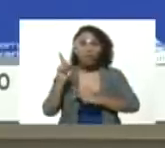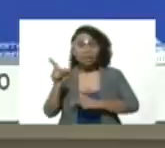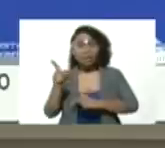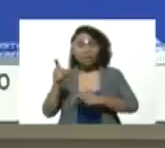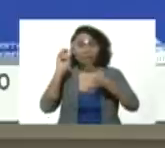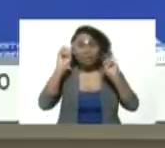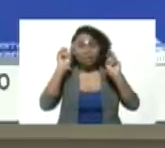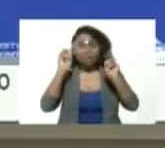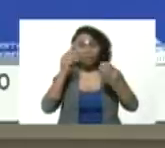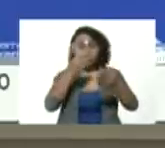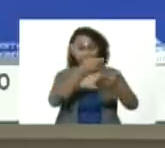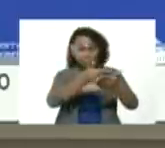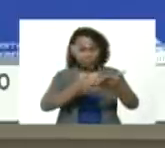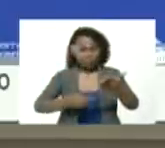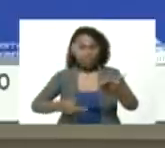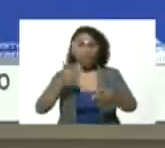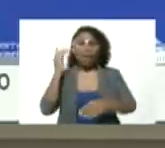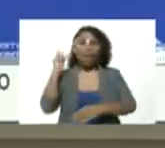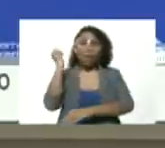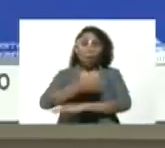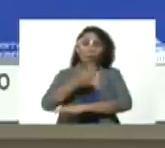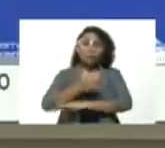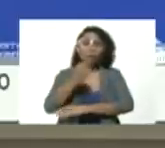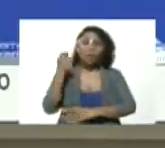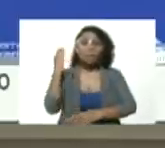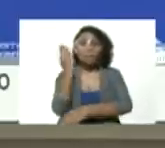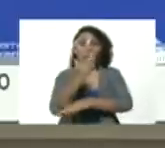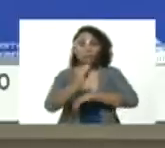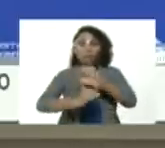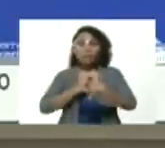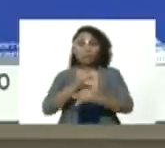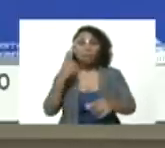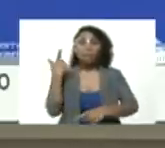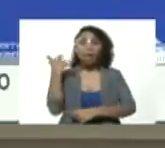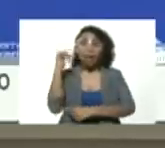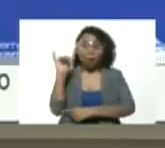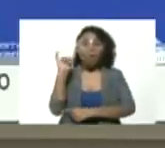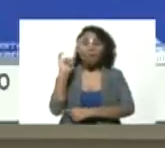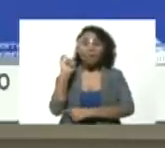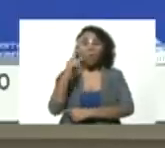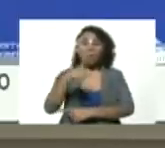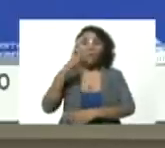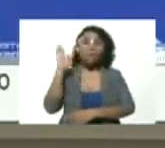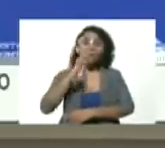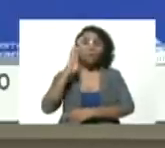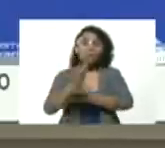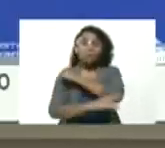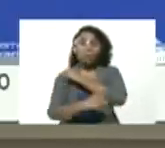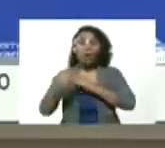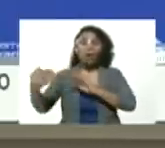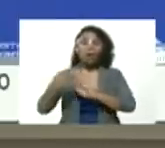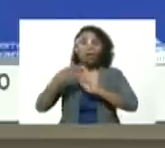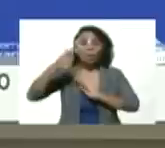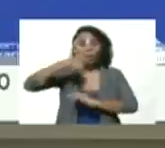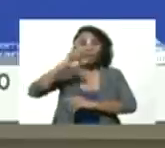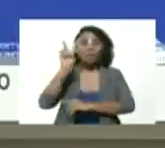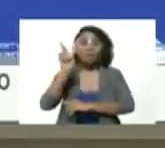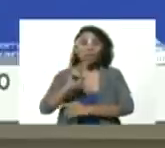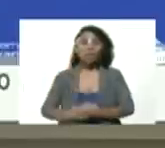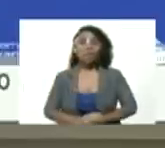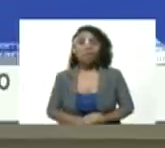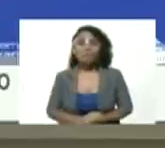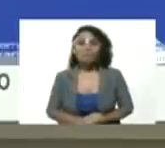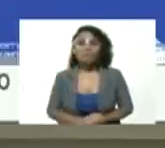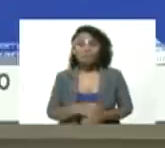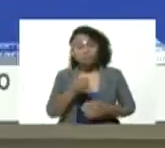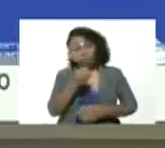remisión que se ha hecho a la Corte Penal Internacional para afirmar que se ha cometido un delito de lesa humanidad contra el pueblo venezolano.